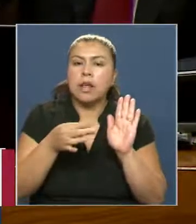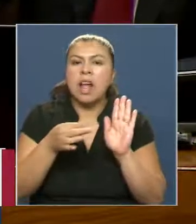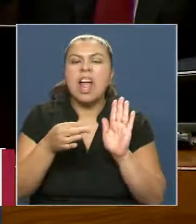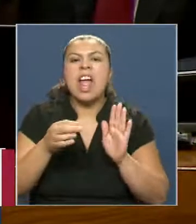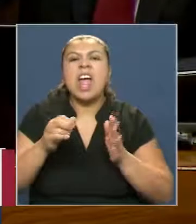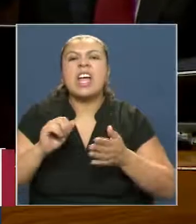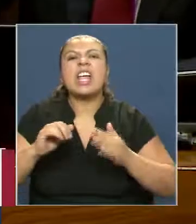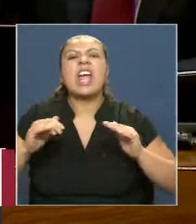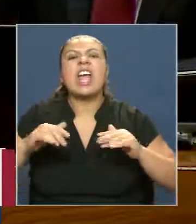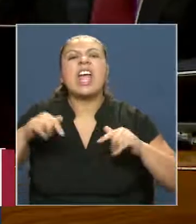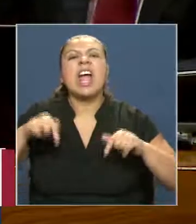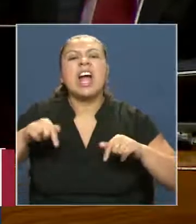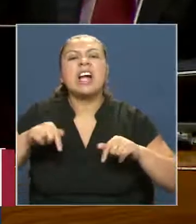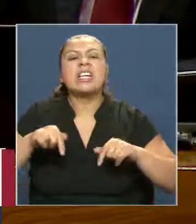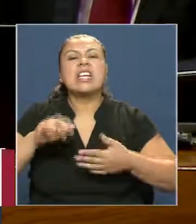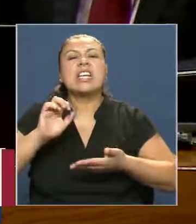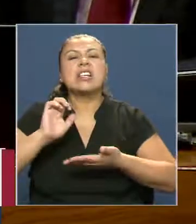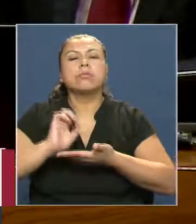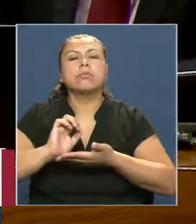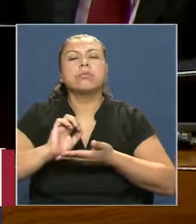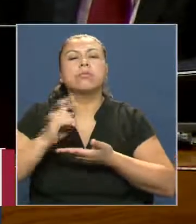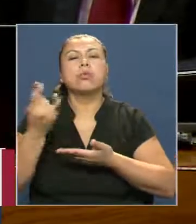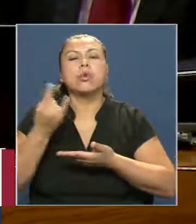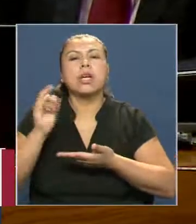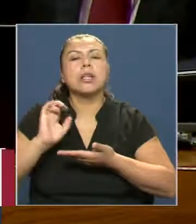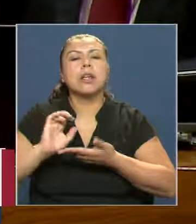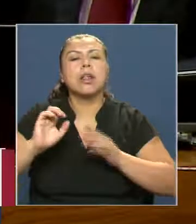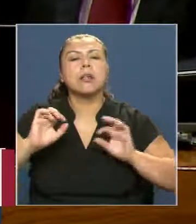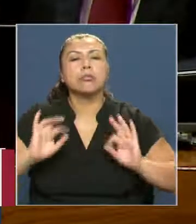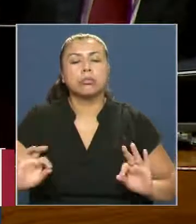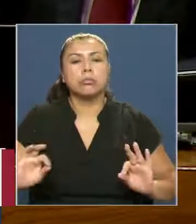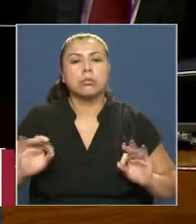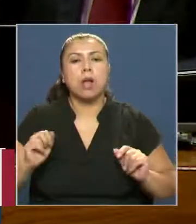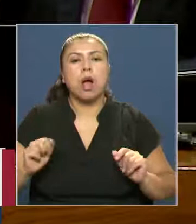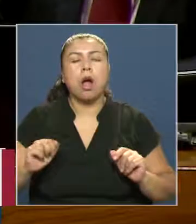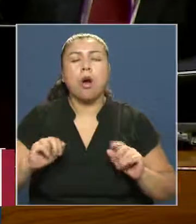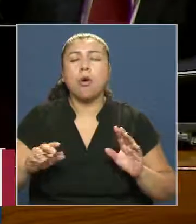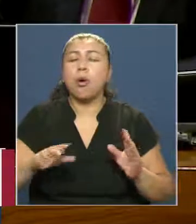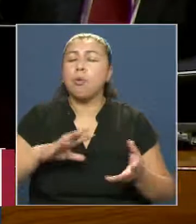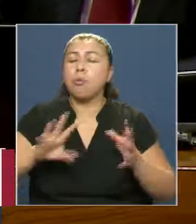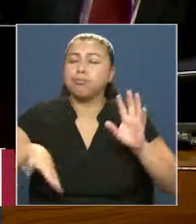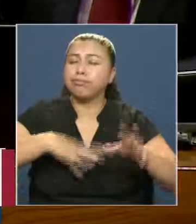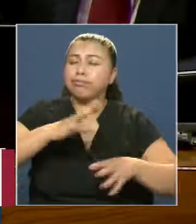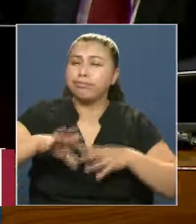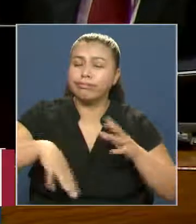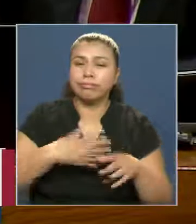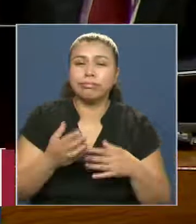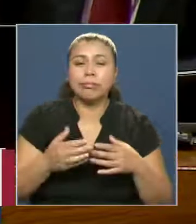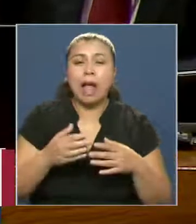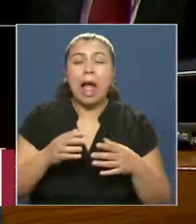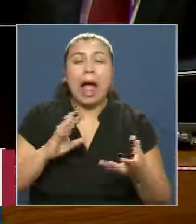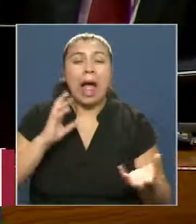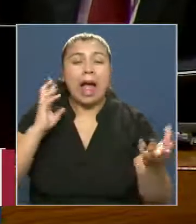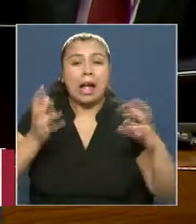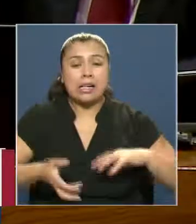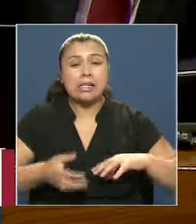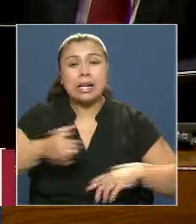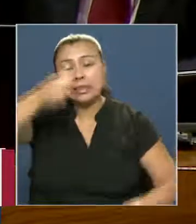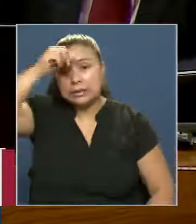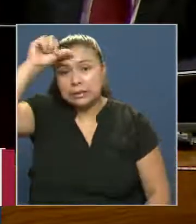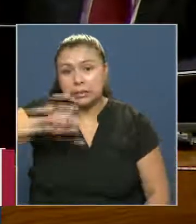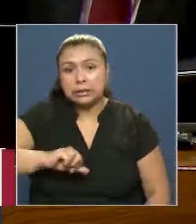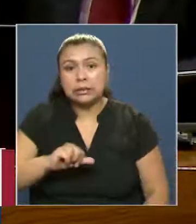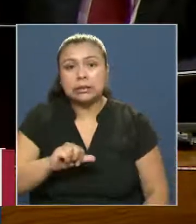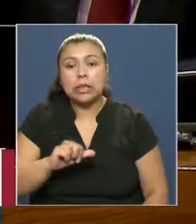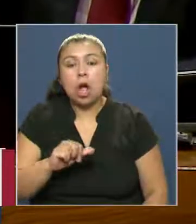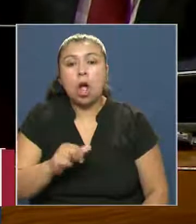sitio, asamblea o emergencia o producida la calamidad pública que dé origen al estado de catástrofe, se sancionará con el